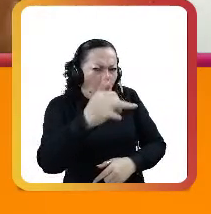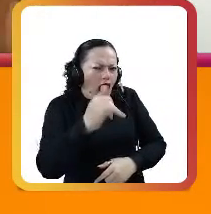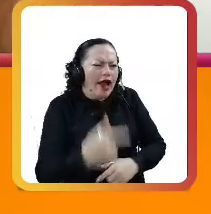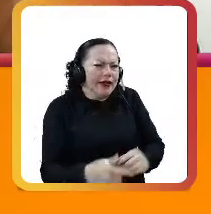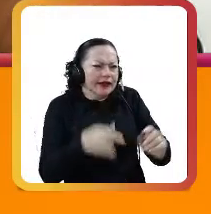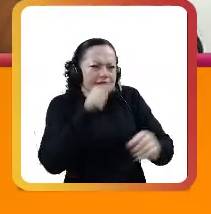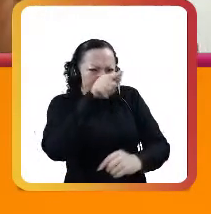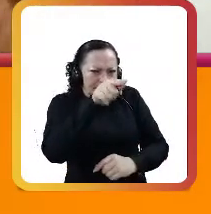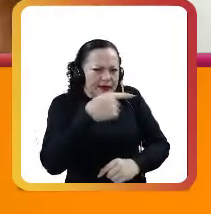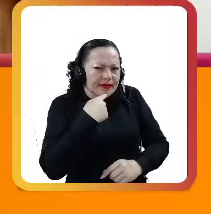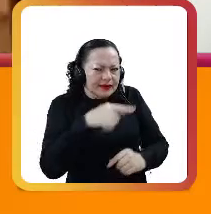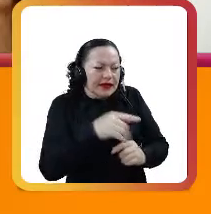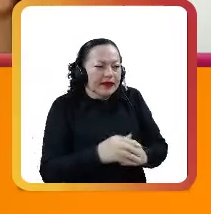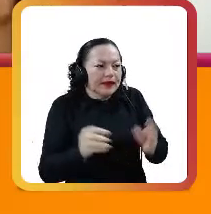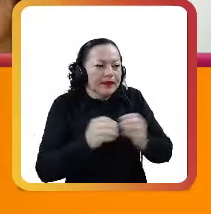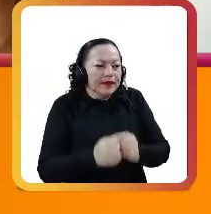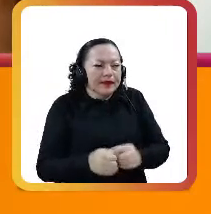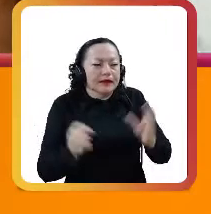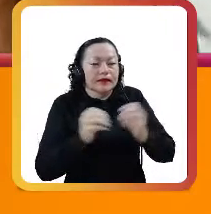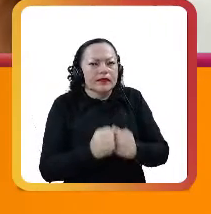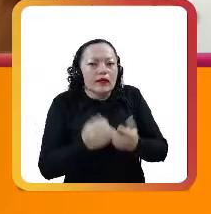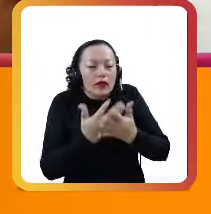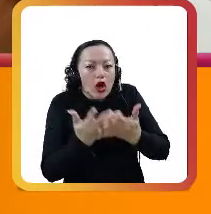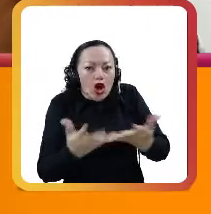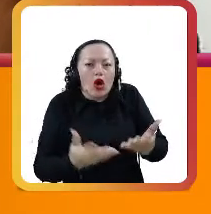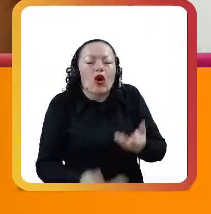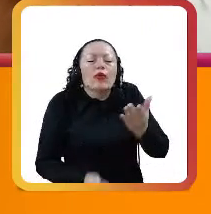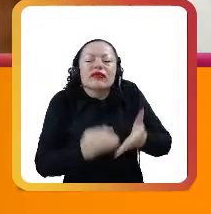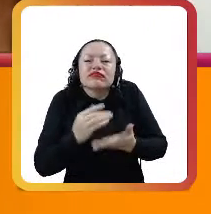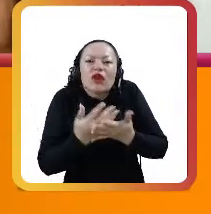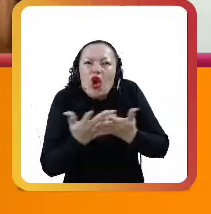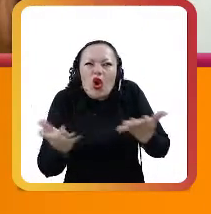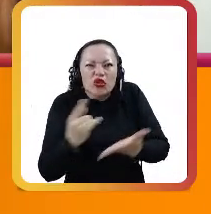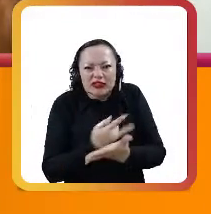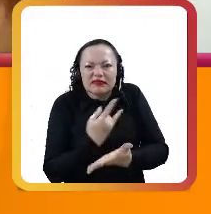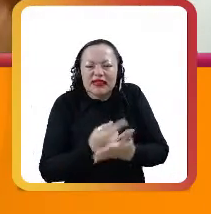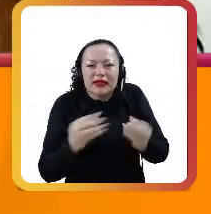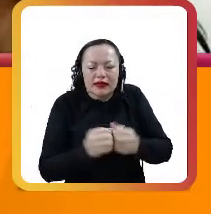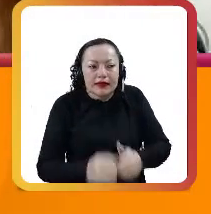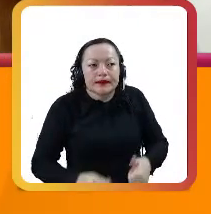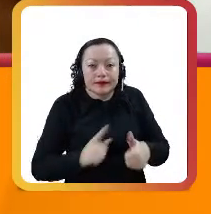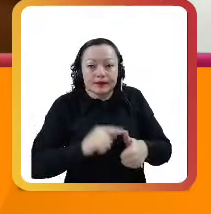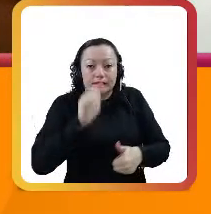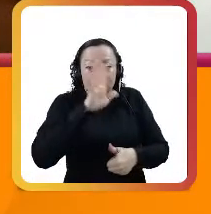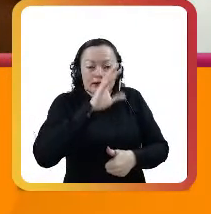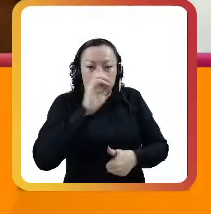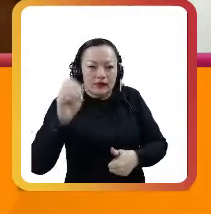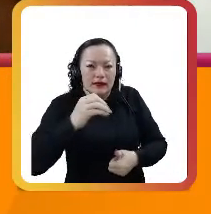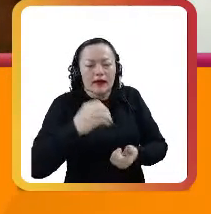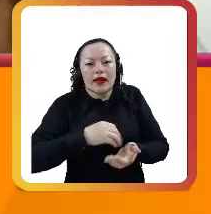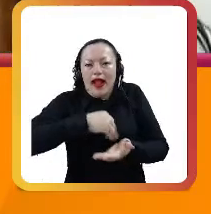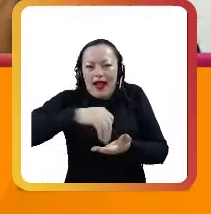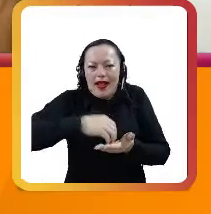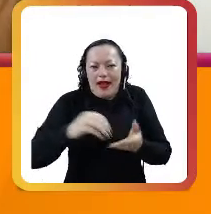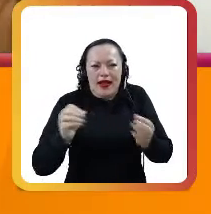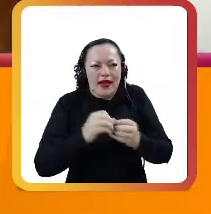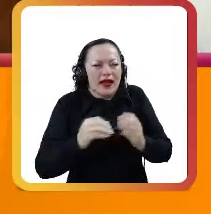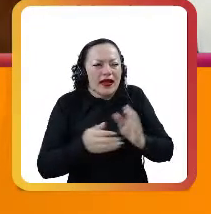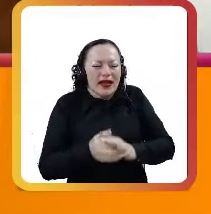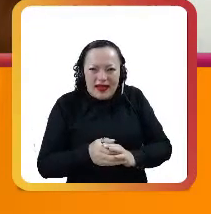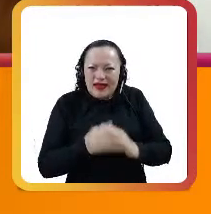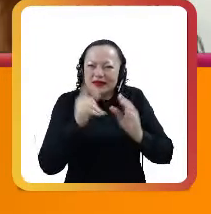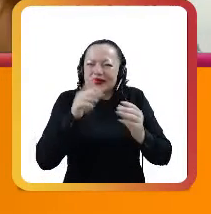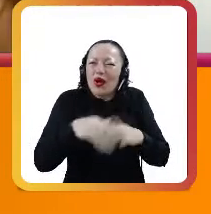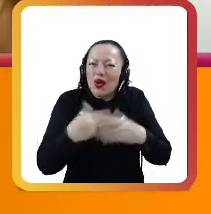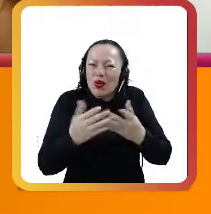está. Vean, los ingredientes que vamos a utilizar para esto son 500 gramos de espandes o almidón de